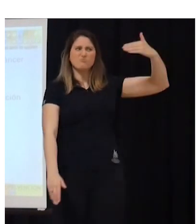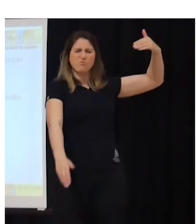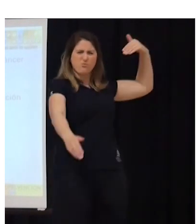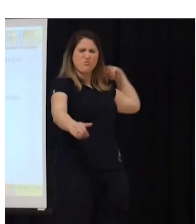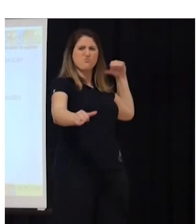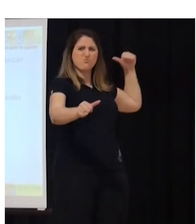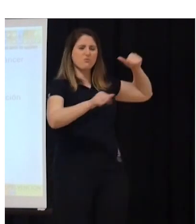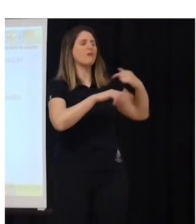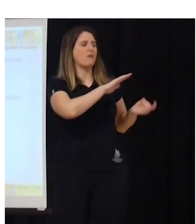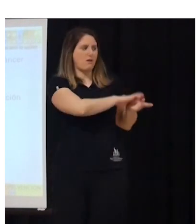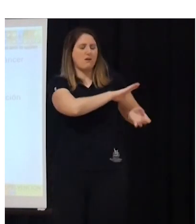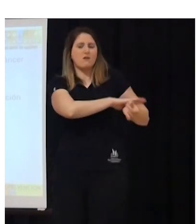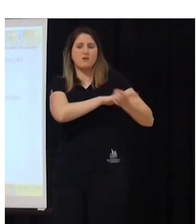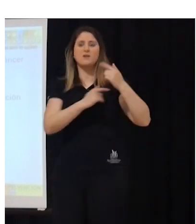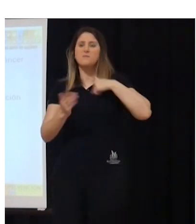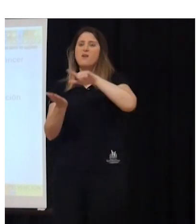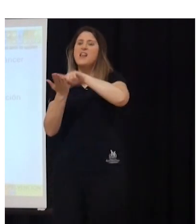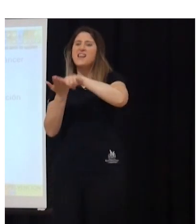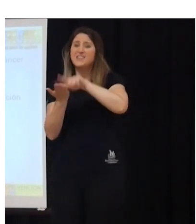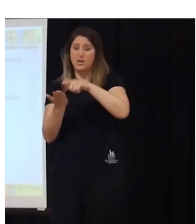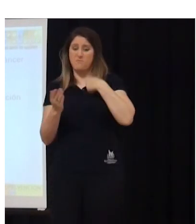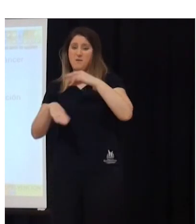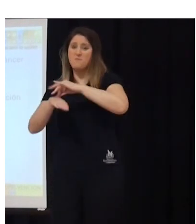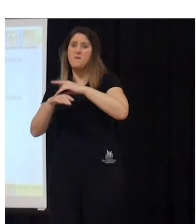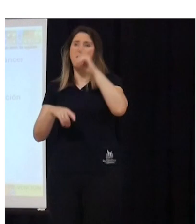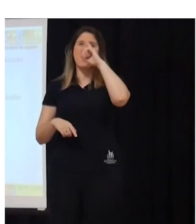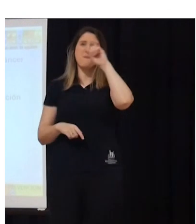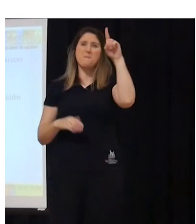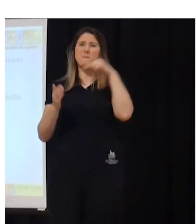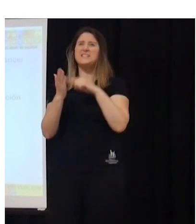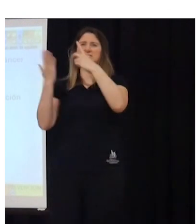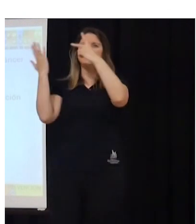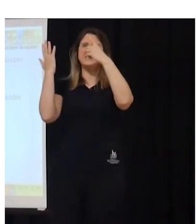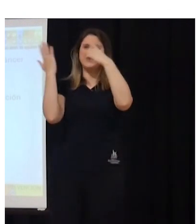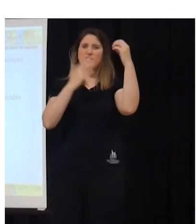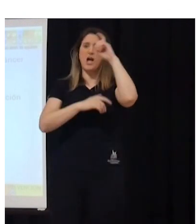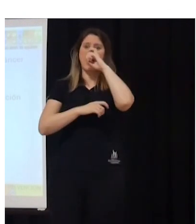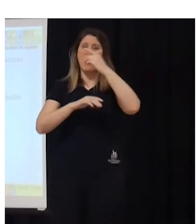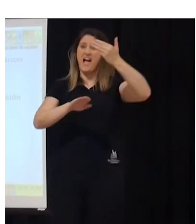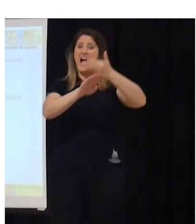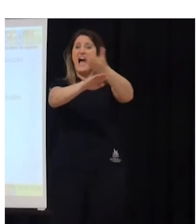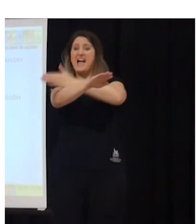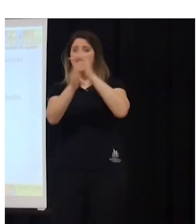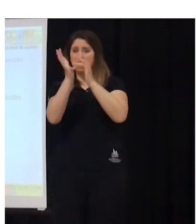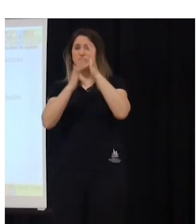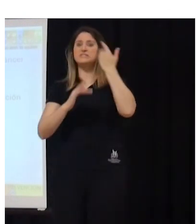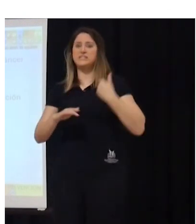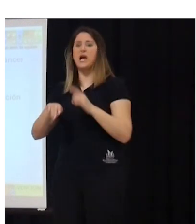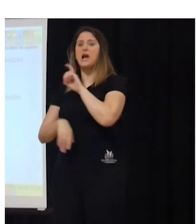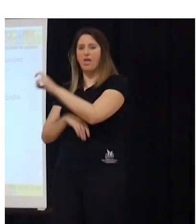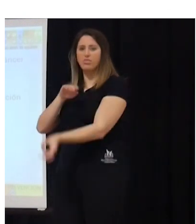de la literatura médica, 1600 años antes de Cristo, ya se constata la existencia del cáncer. Les